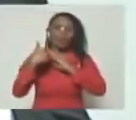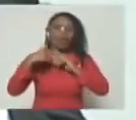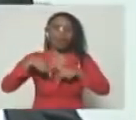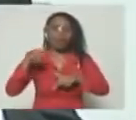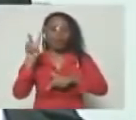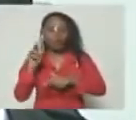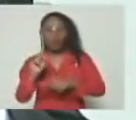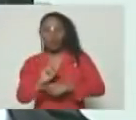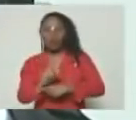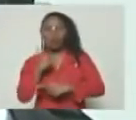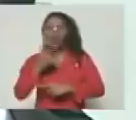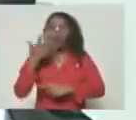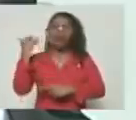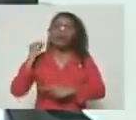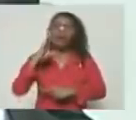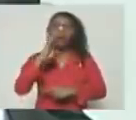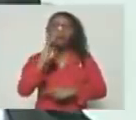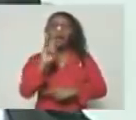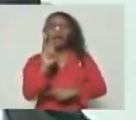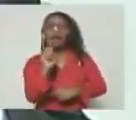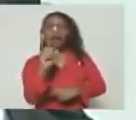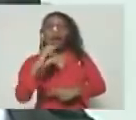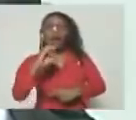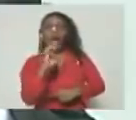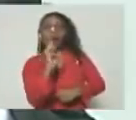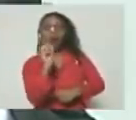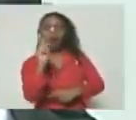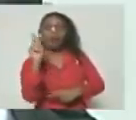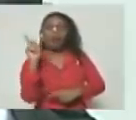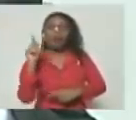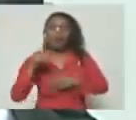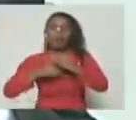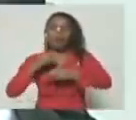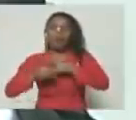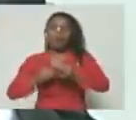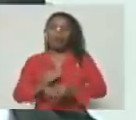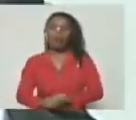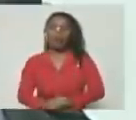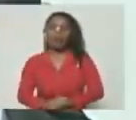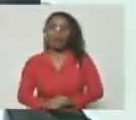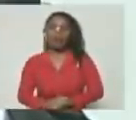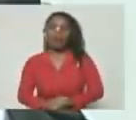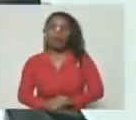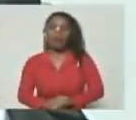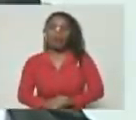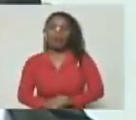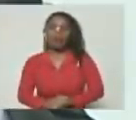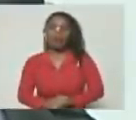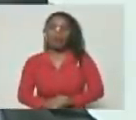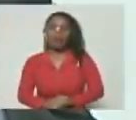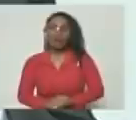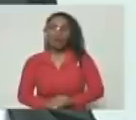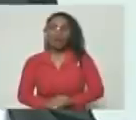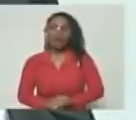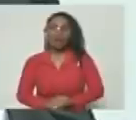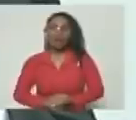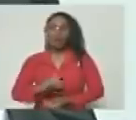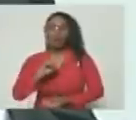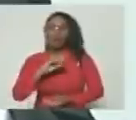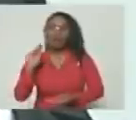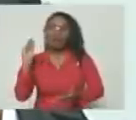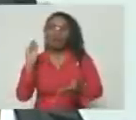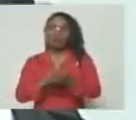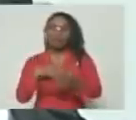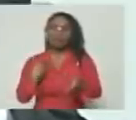Rómulo Betancourt, cuando Venezuela necesitó libertadores, no los importó,